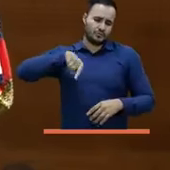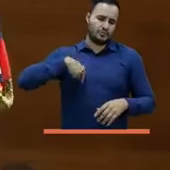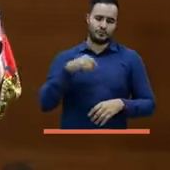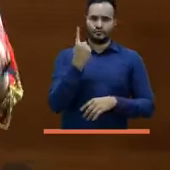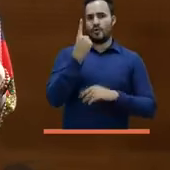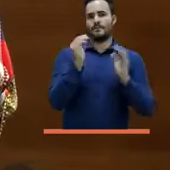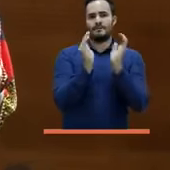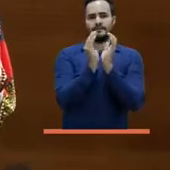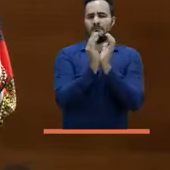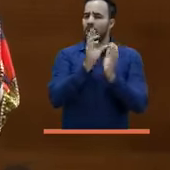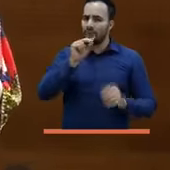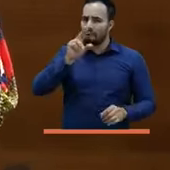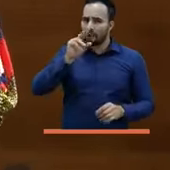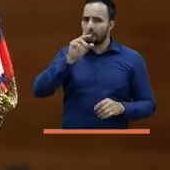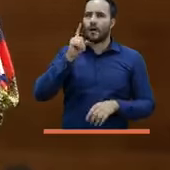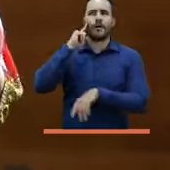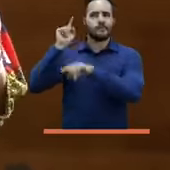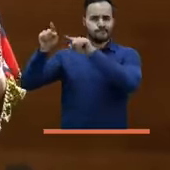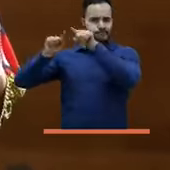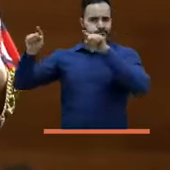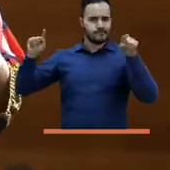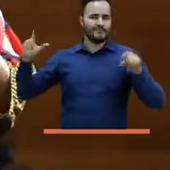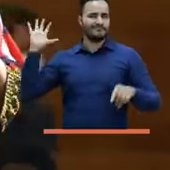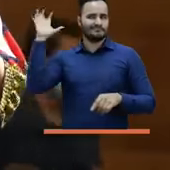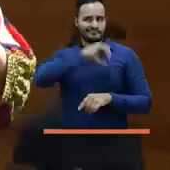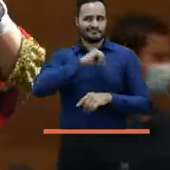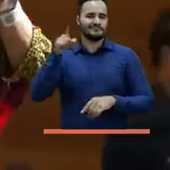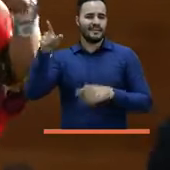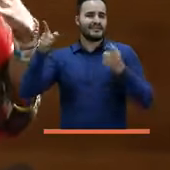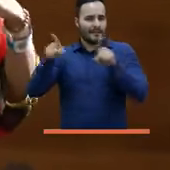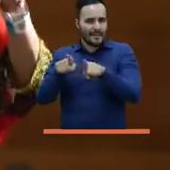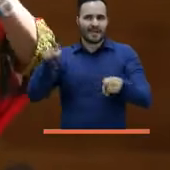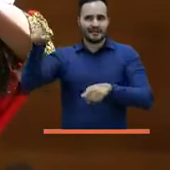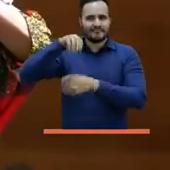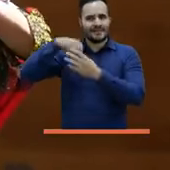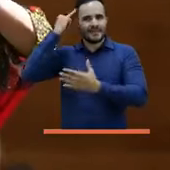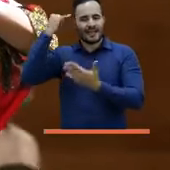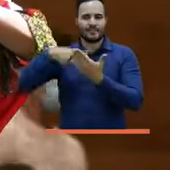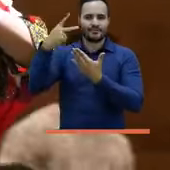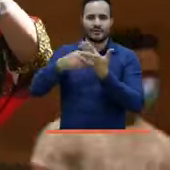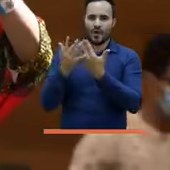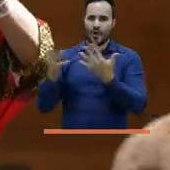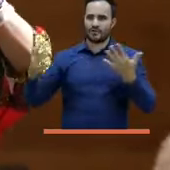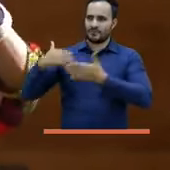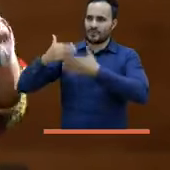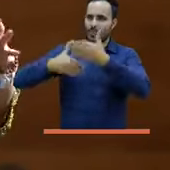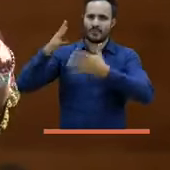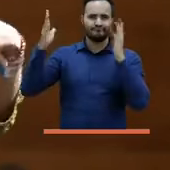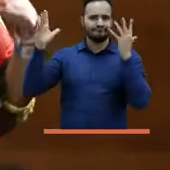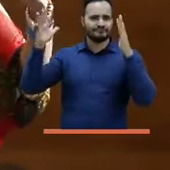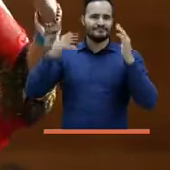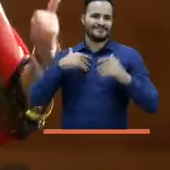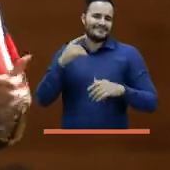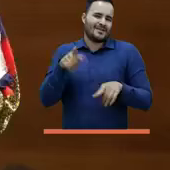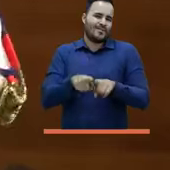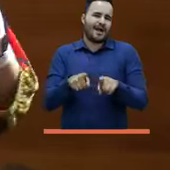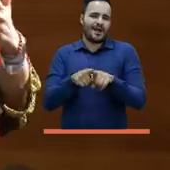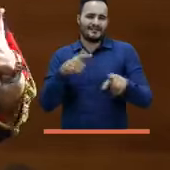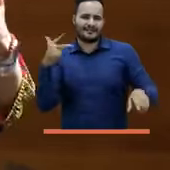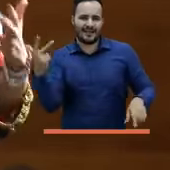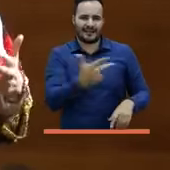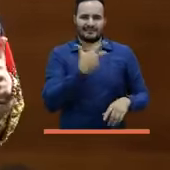sino que hemos entendido que esto no lo haremos solos esto tendremos que estar precisamente en esa tríada